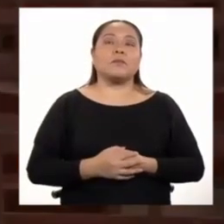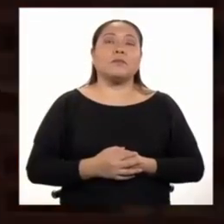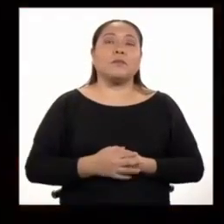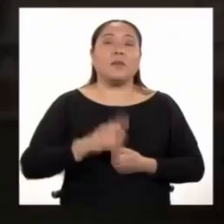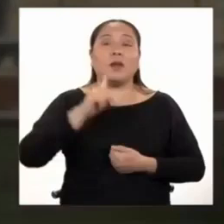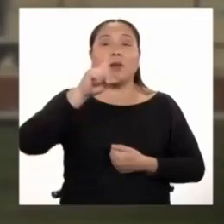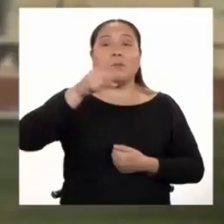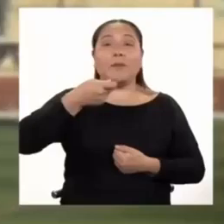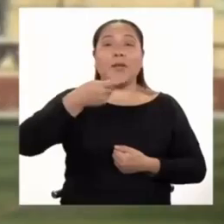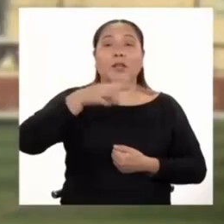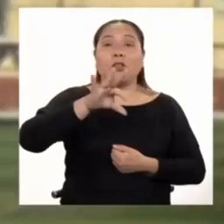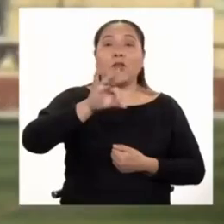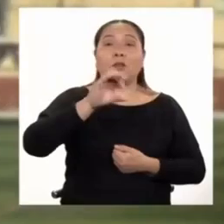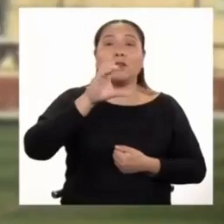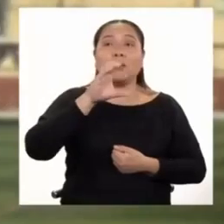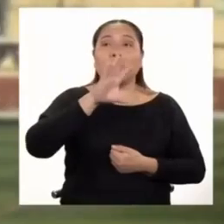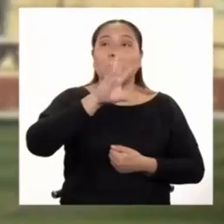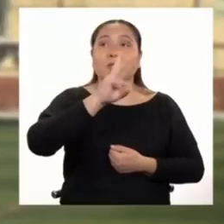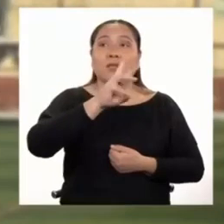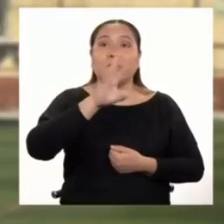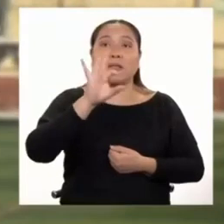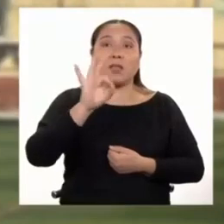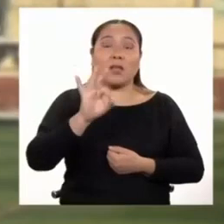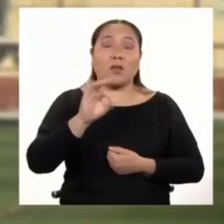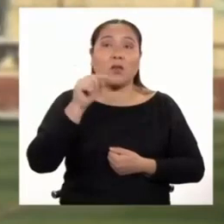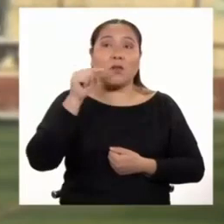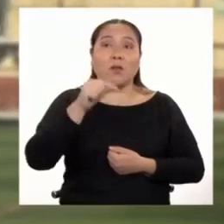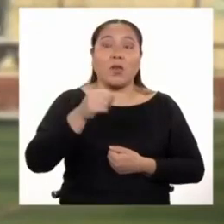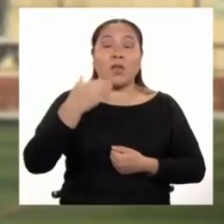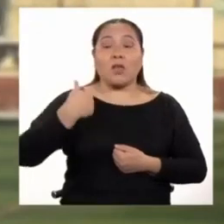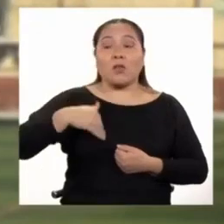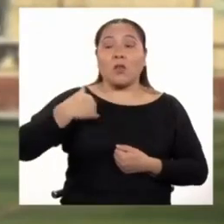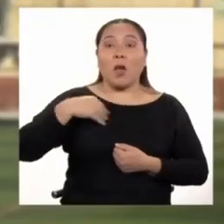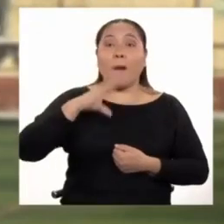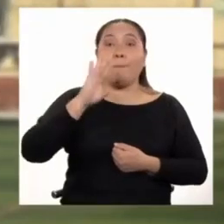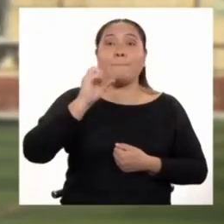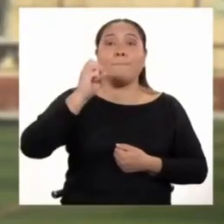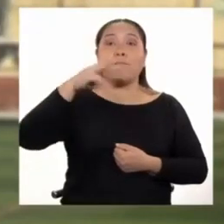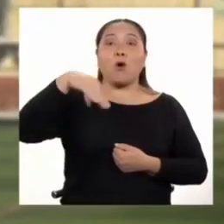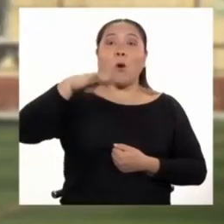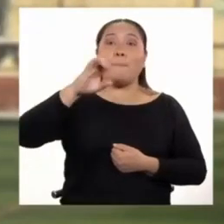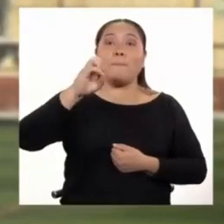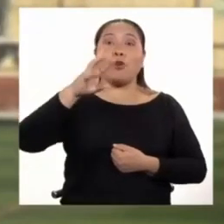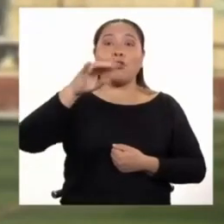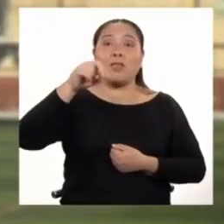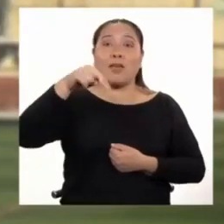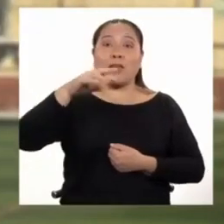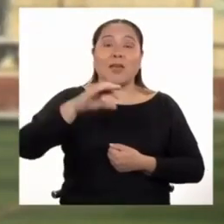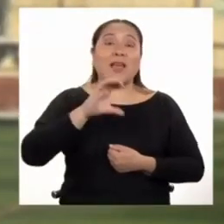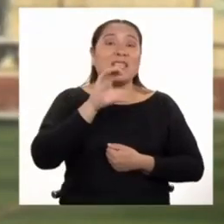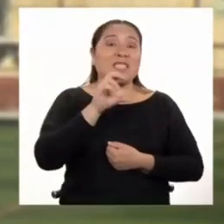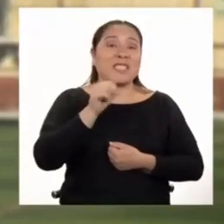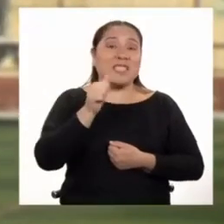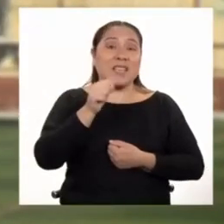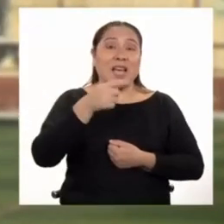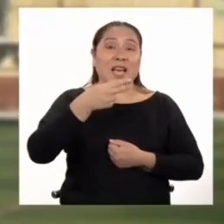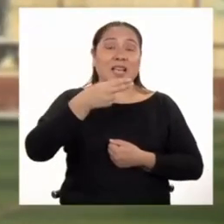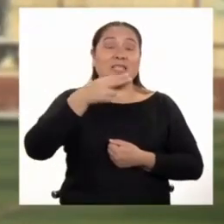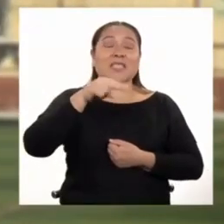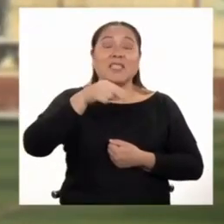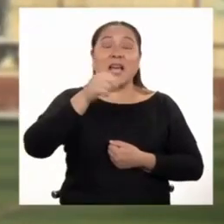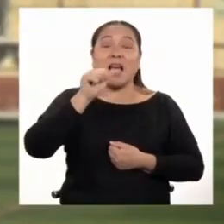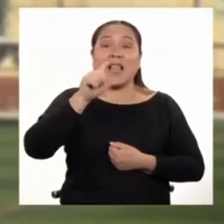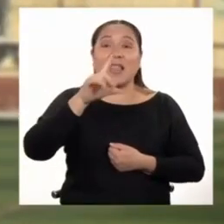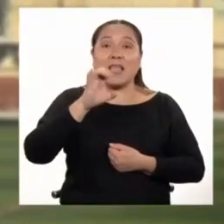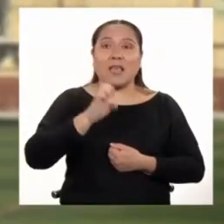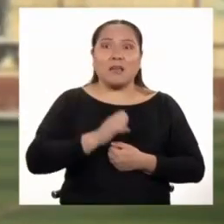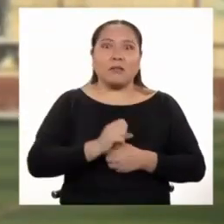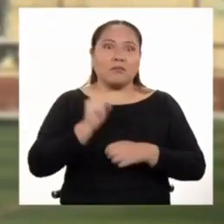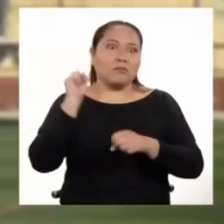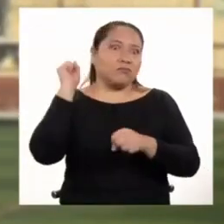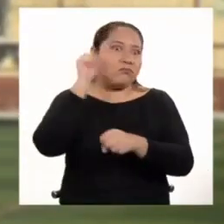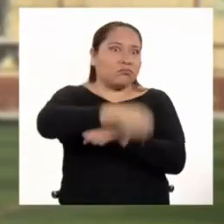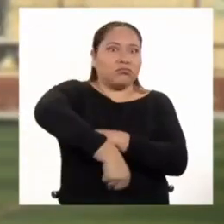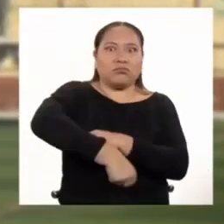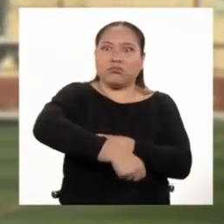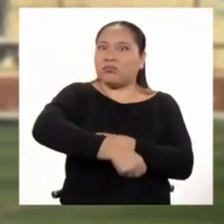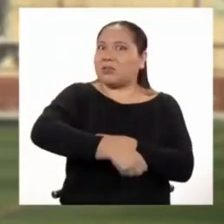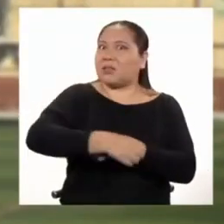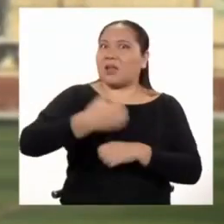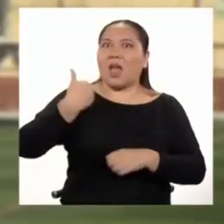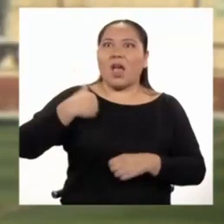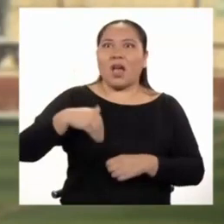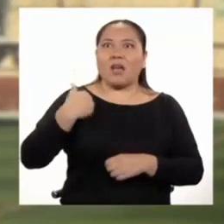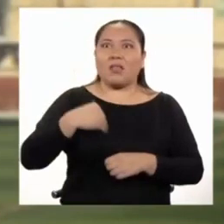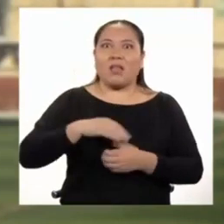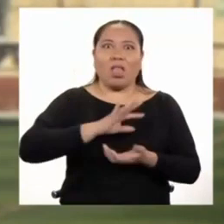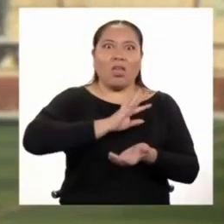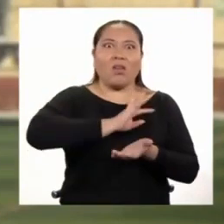En 1969, en la mítica Bombonera de Boca Juniors, Chale y la selección peruana eliminaron a Argentina